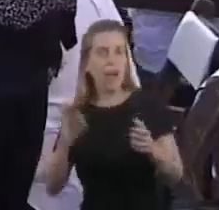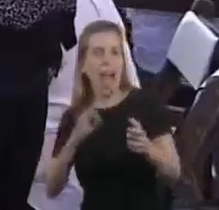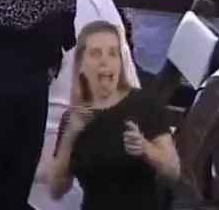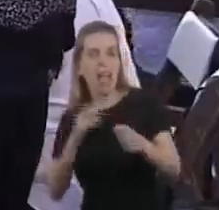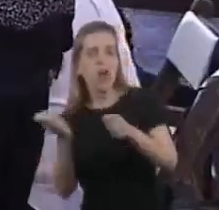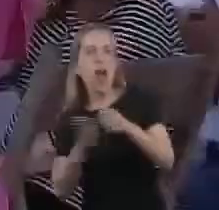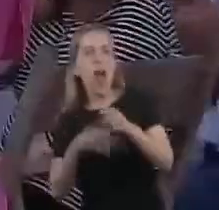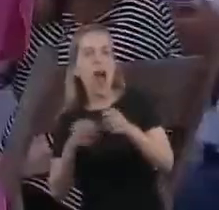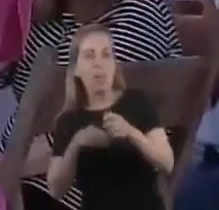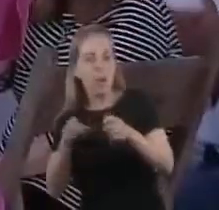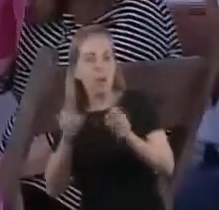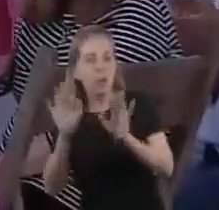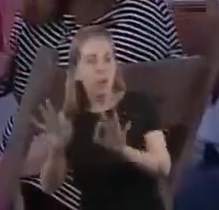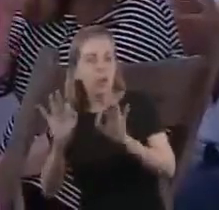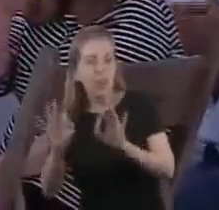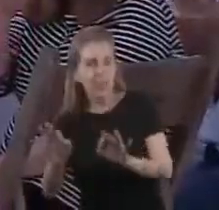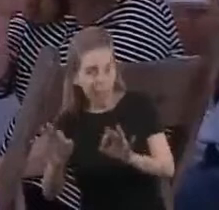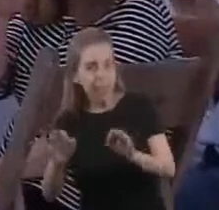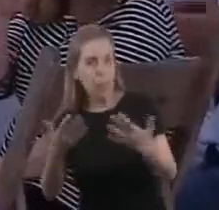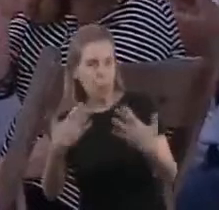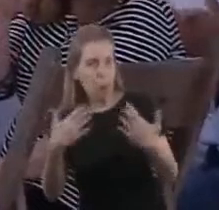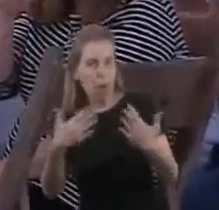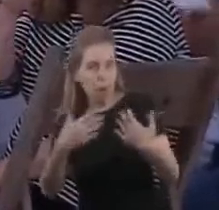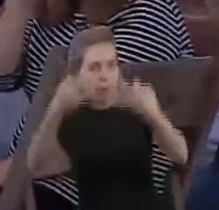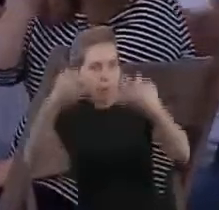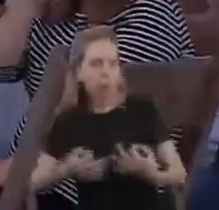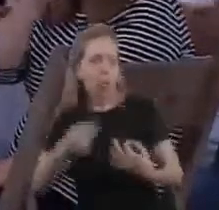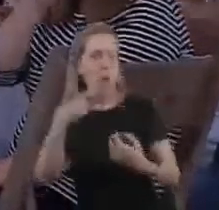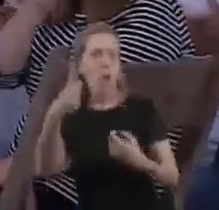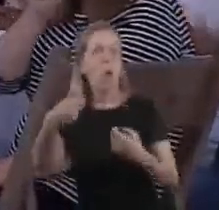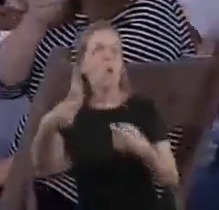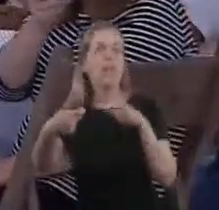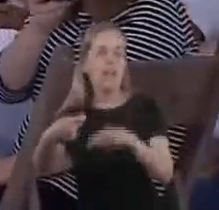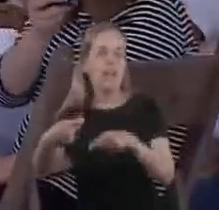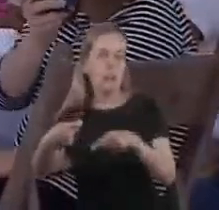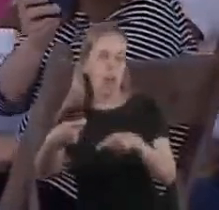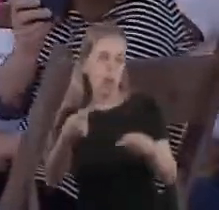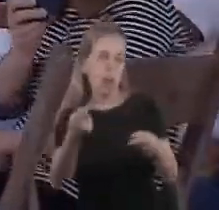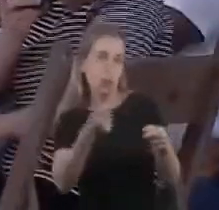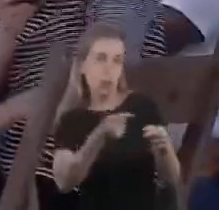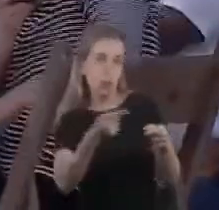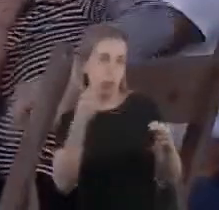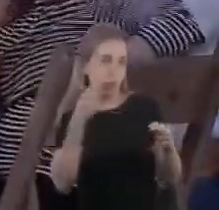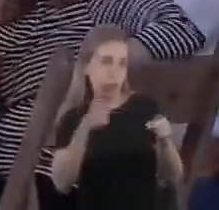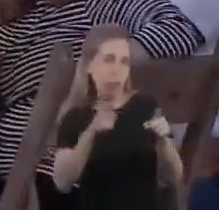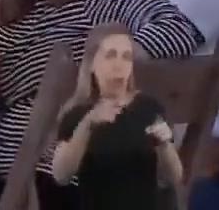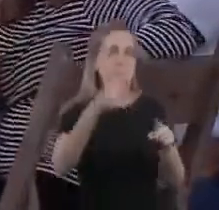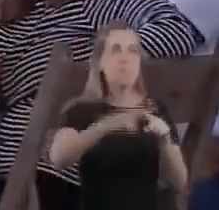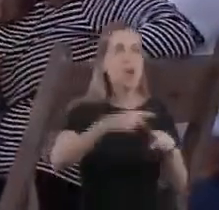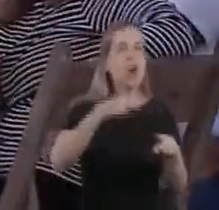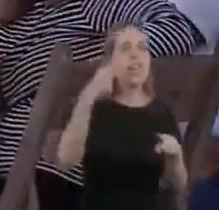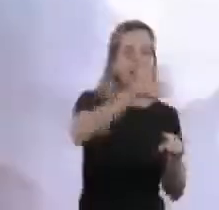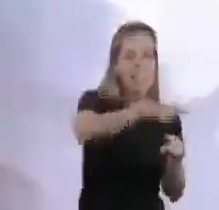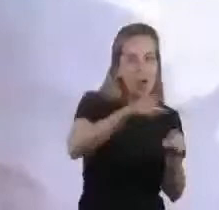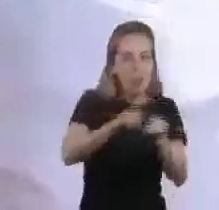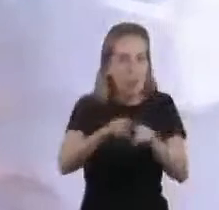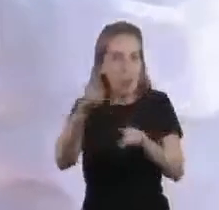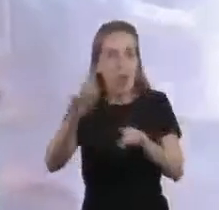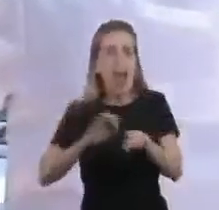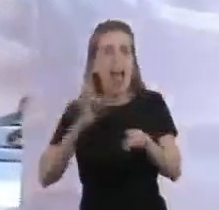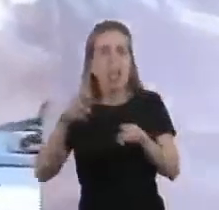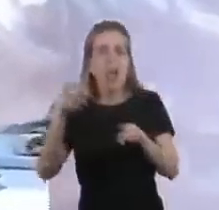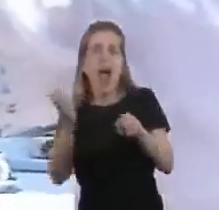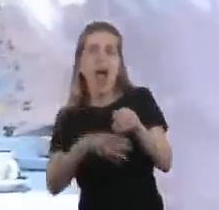aportes necesarios para acceder a una jubilación, pudieran sumar años de aportes por cada hijo o